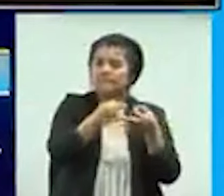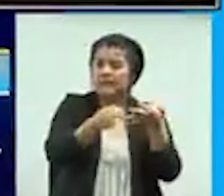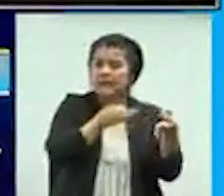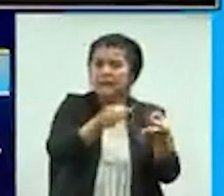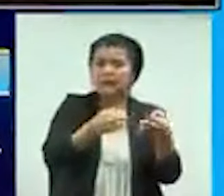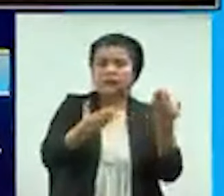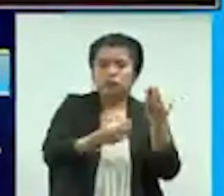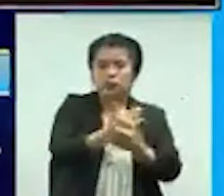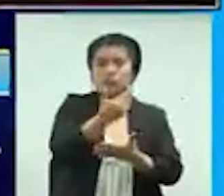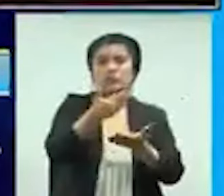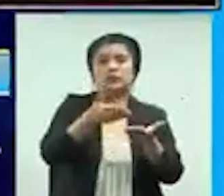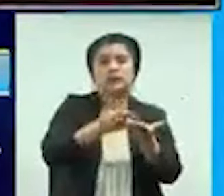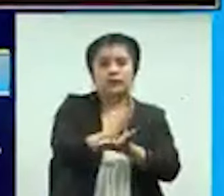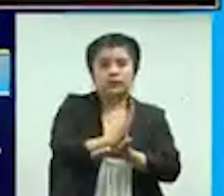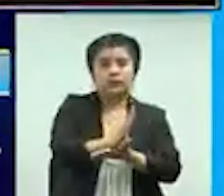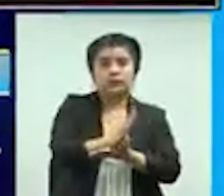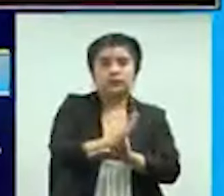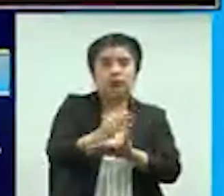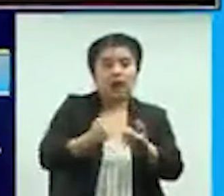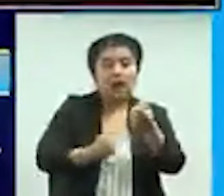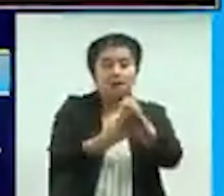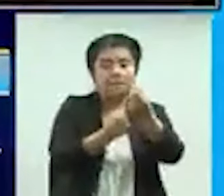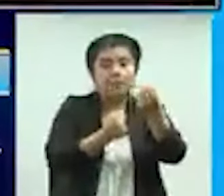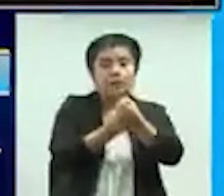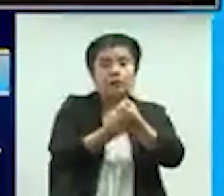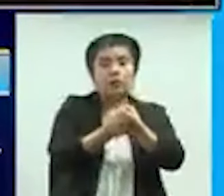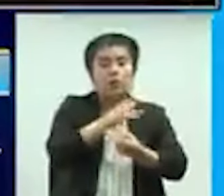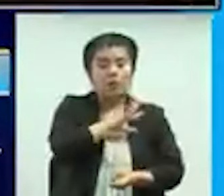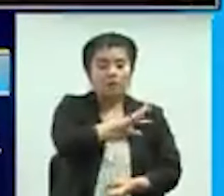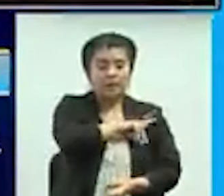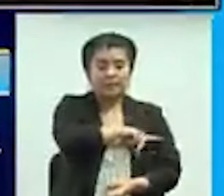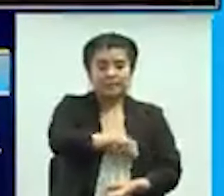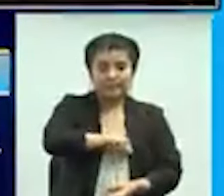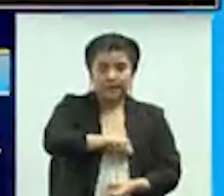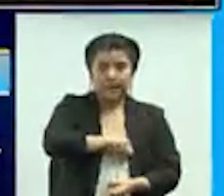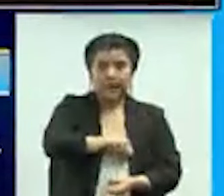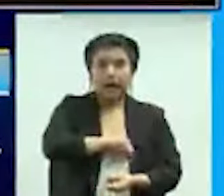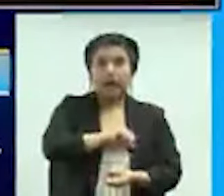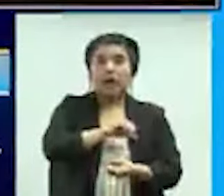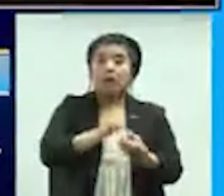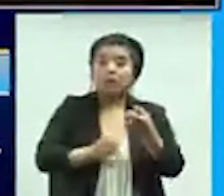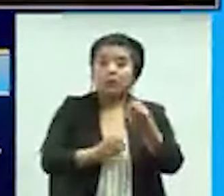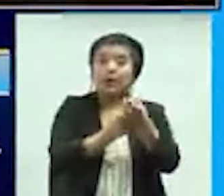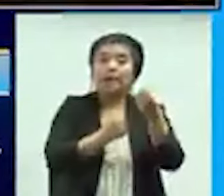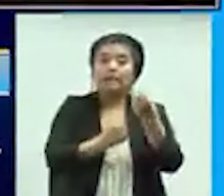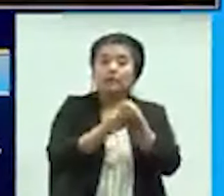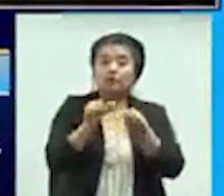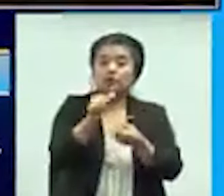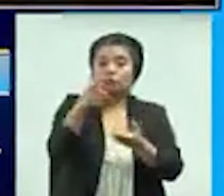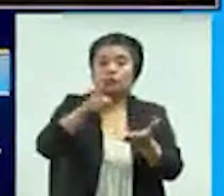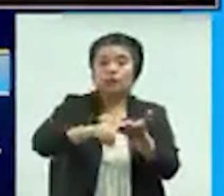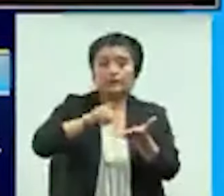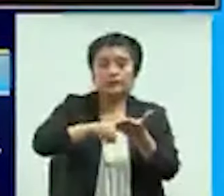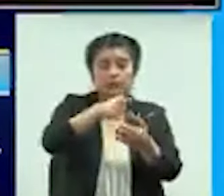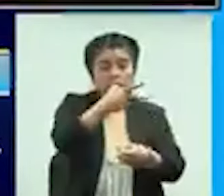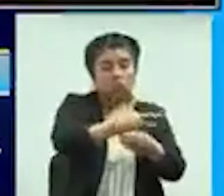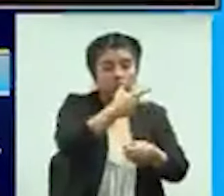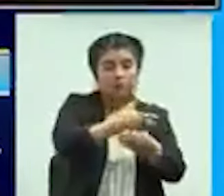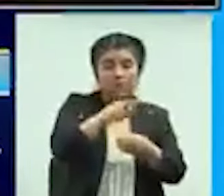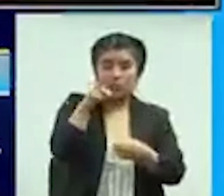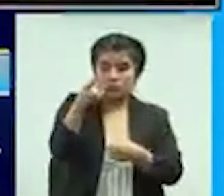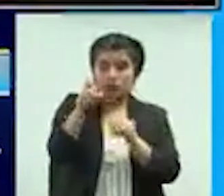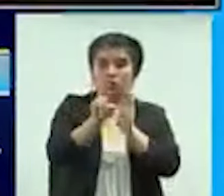que nacieron a favor de Palestina, derivado al voto de países como Guatemala a través de